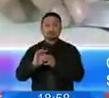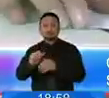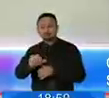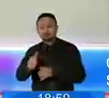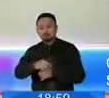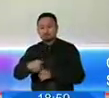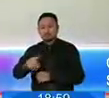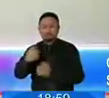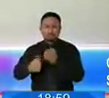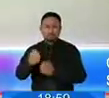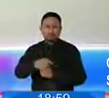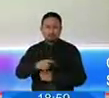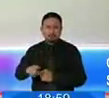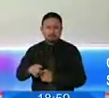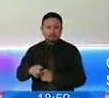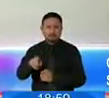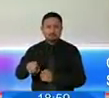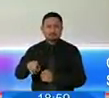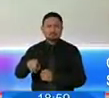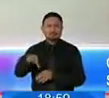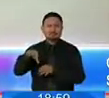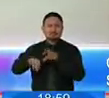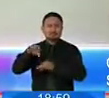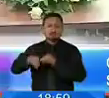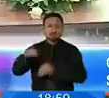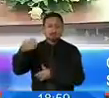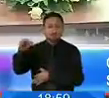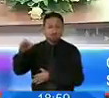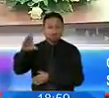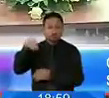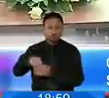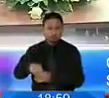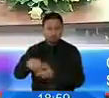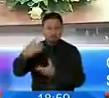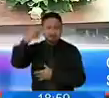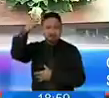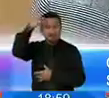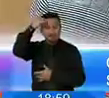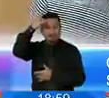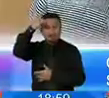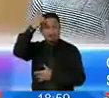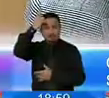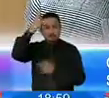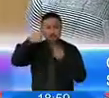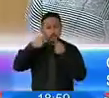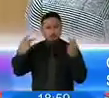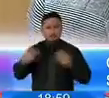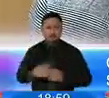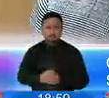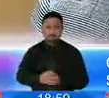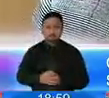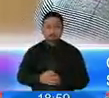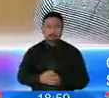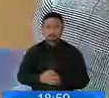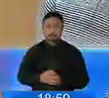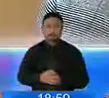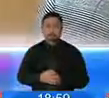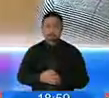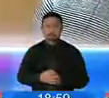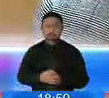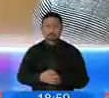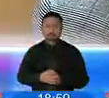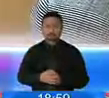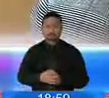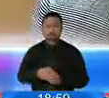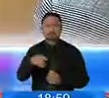algunas deficiencias encontradas en el archivo de documentación de la deuda pública. Con la declaratoria de